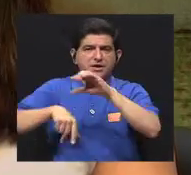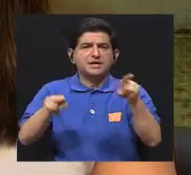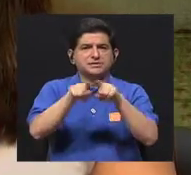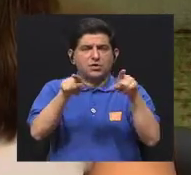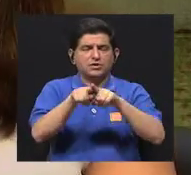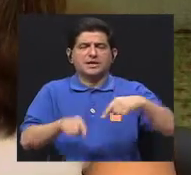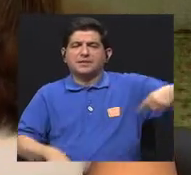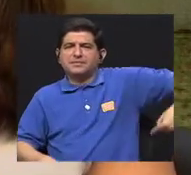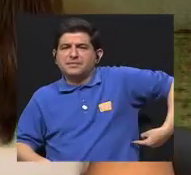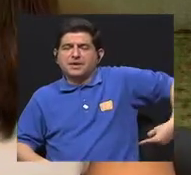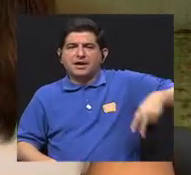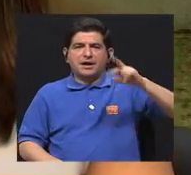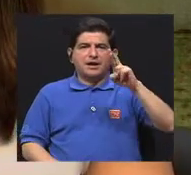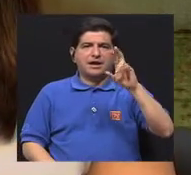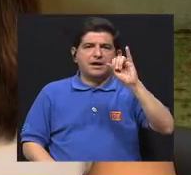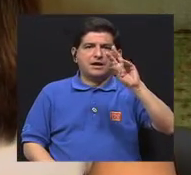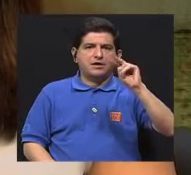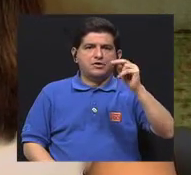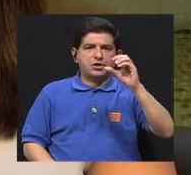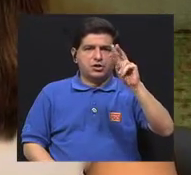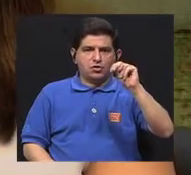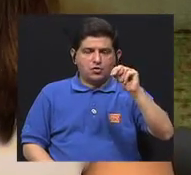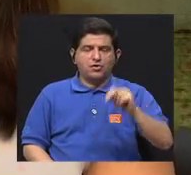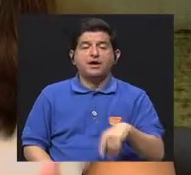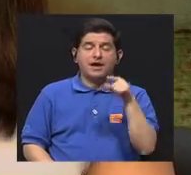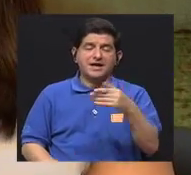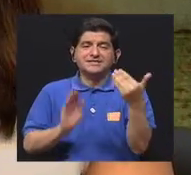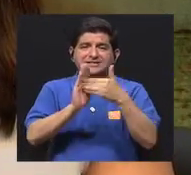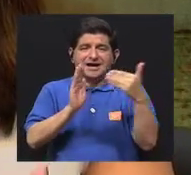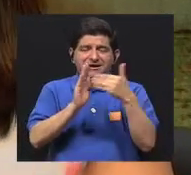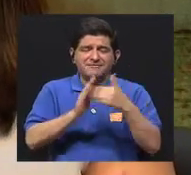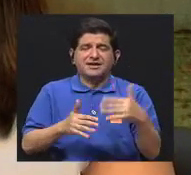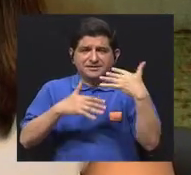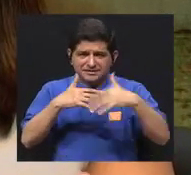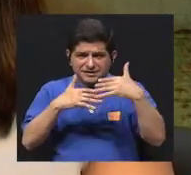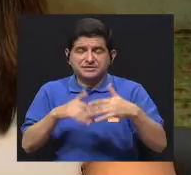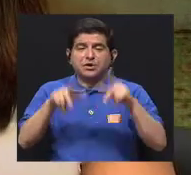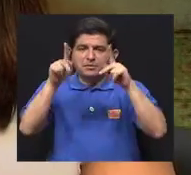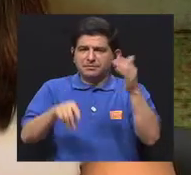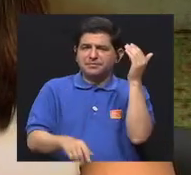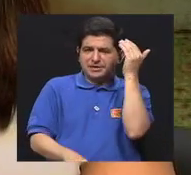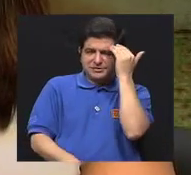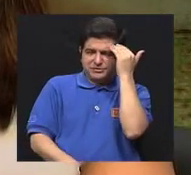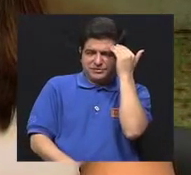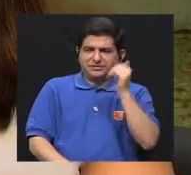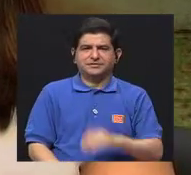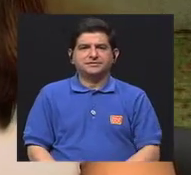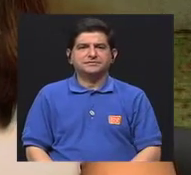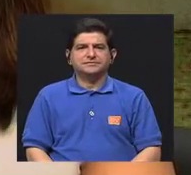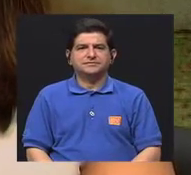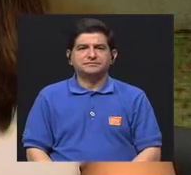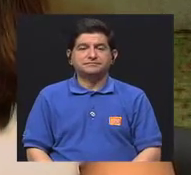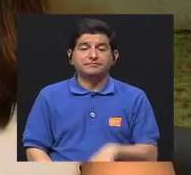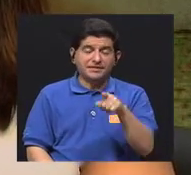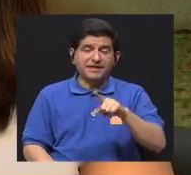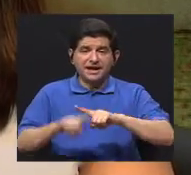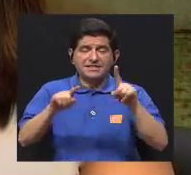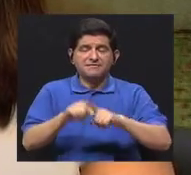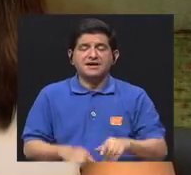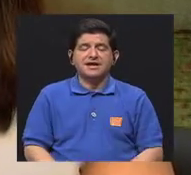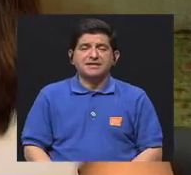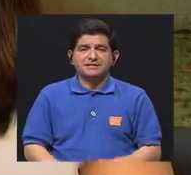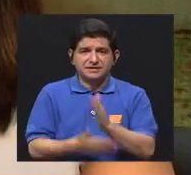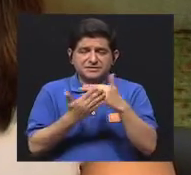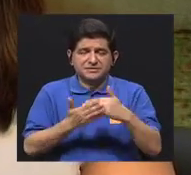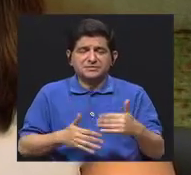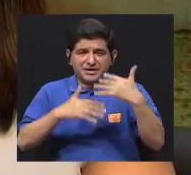los diabéticos, y es por daño vascular. Y como imaginarán nuestros televidentes, los vasos sanguíneos que